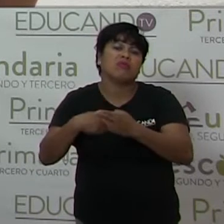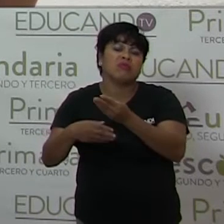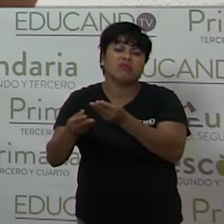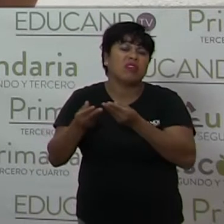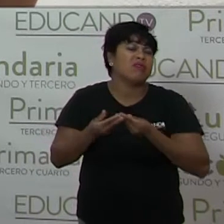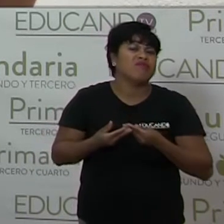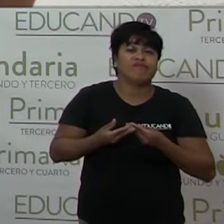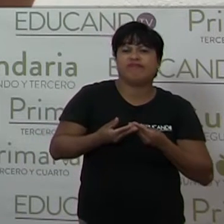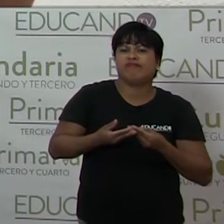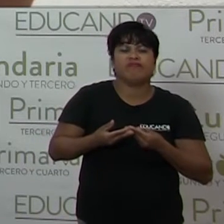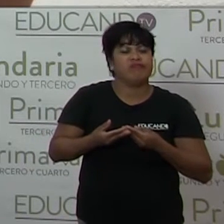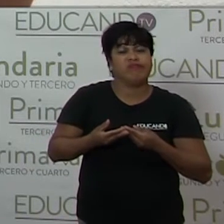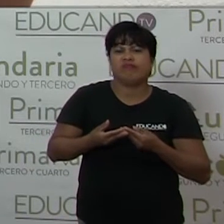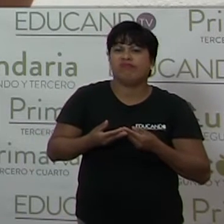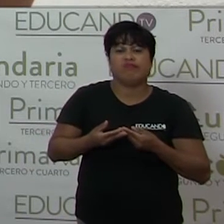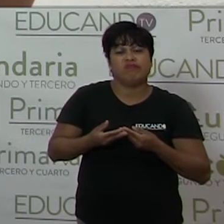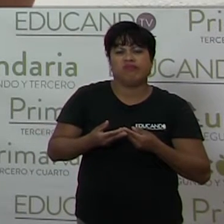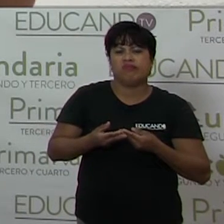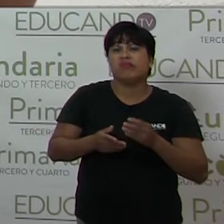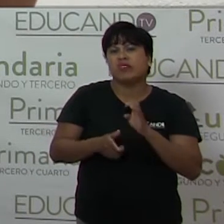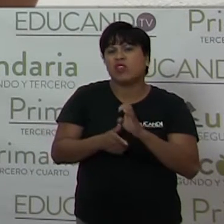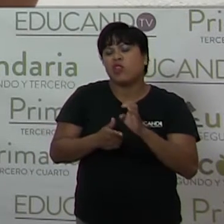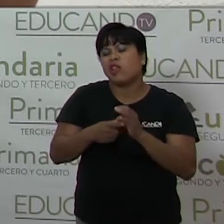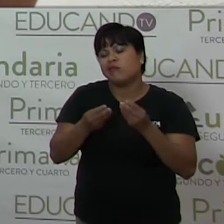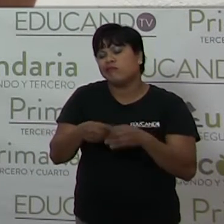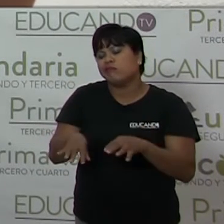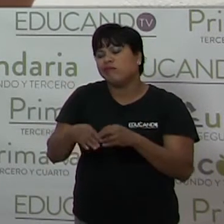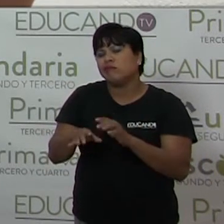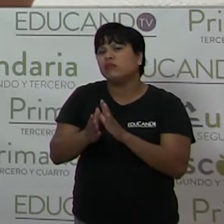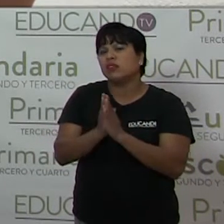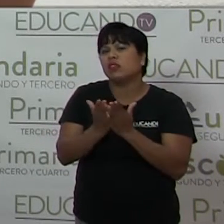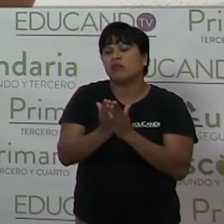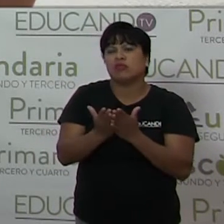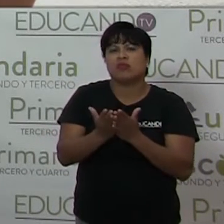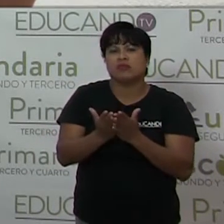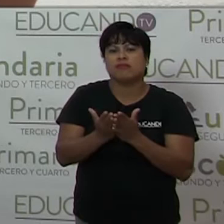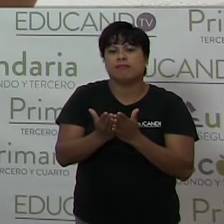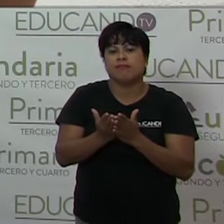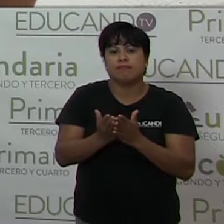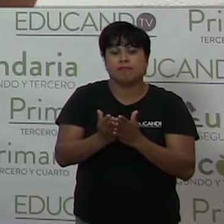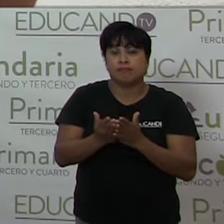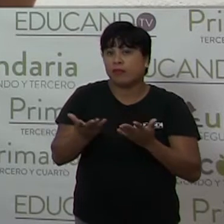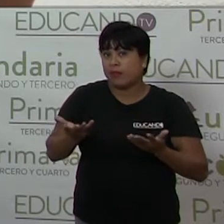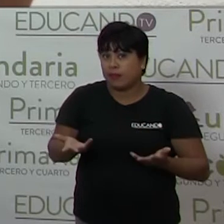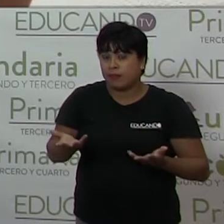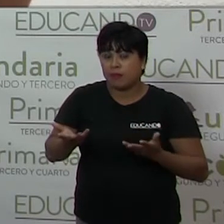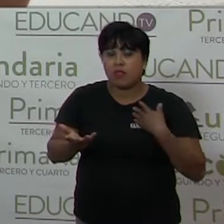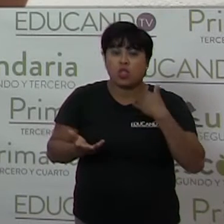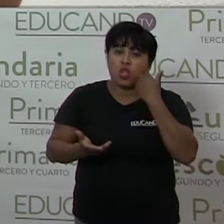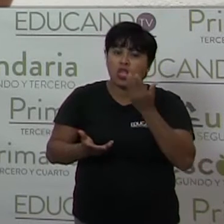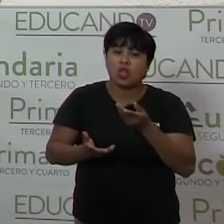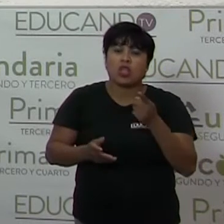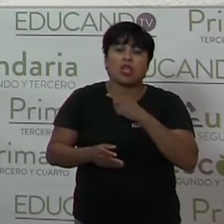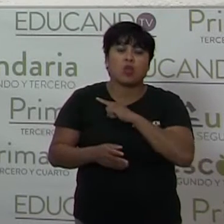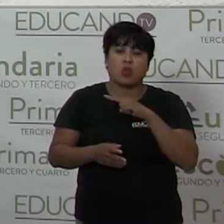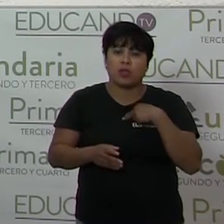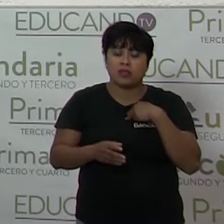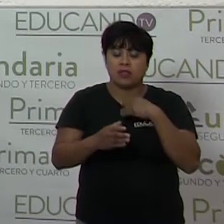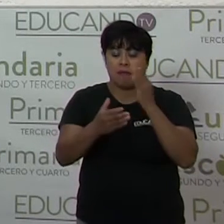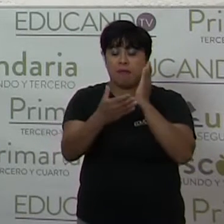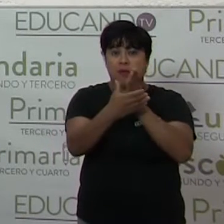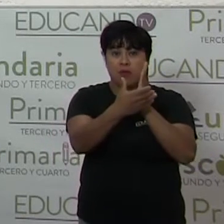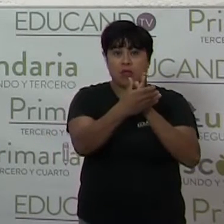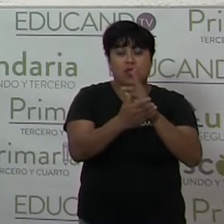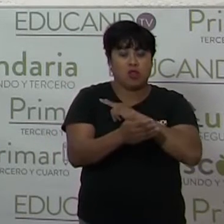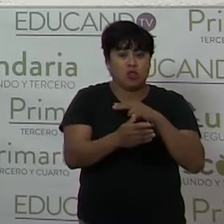luego no regresan y entonces vamos perdiendo libros así es que creo que lo que en nuestra biblioteca